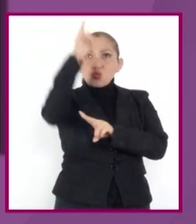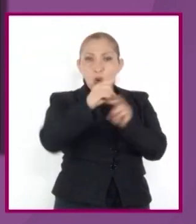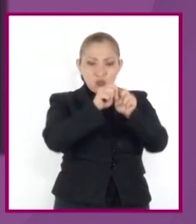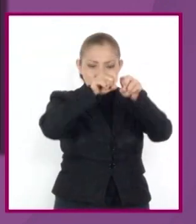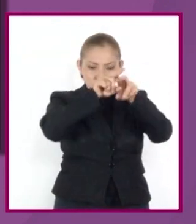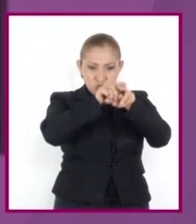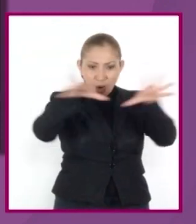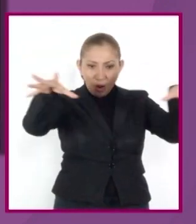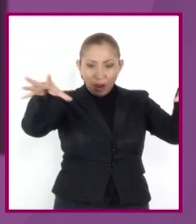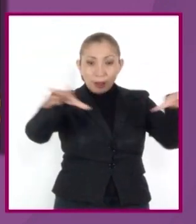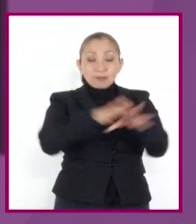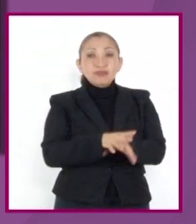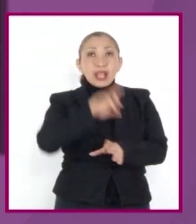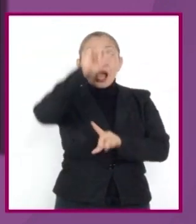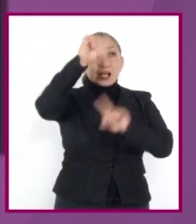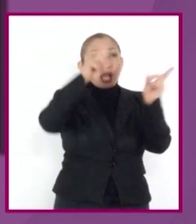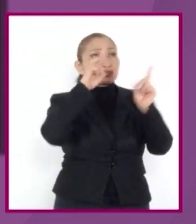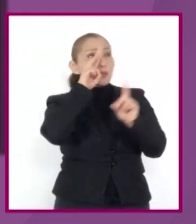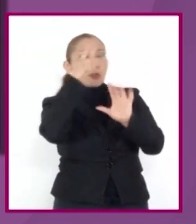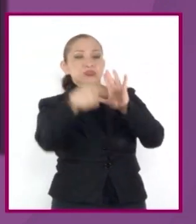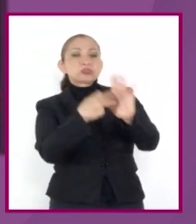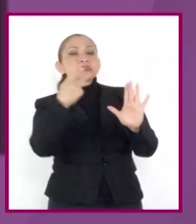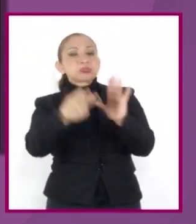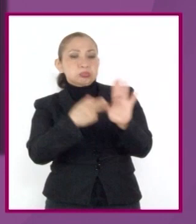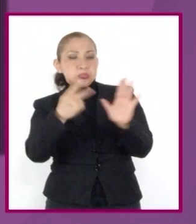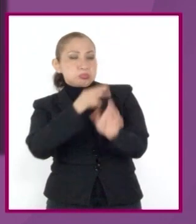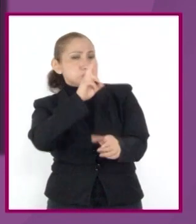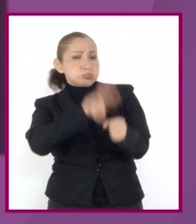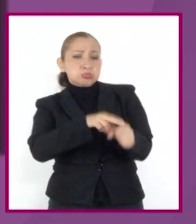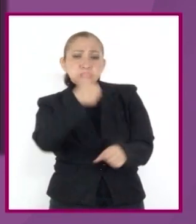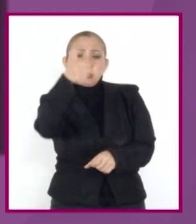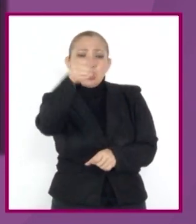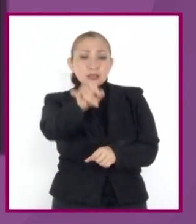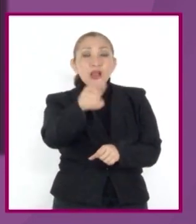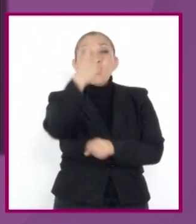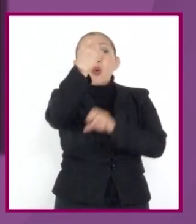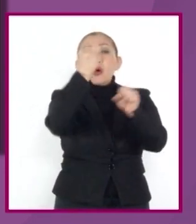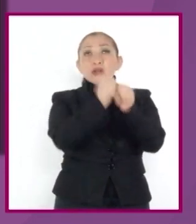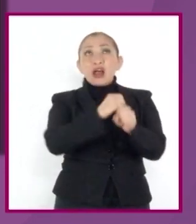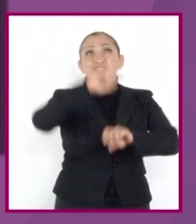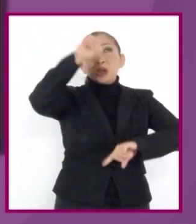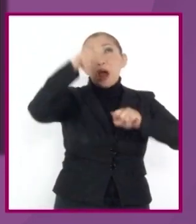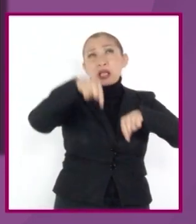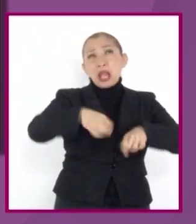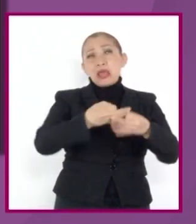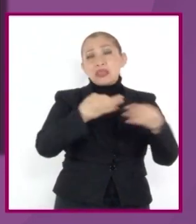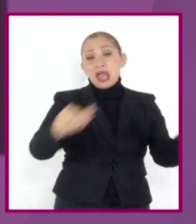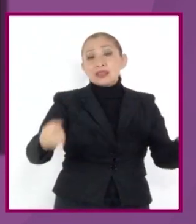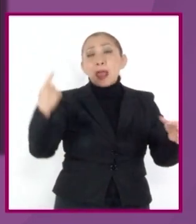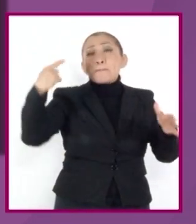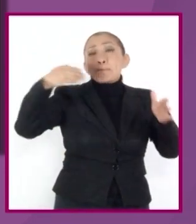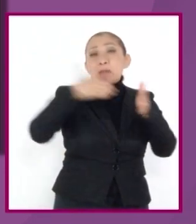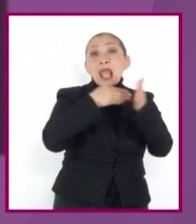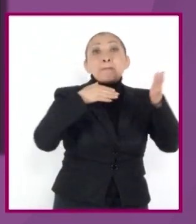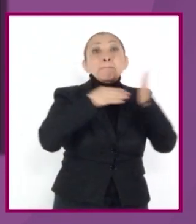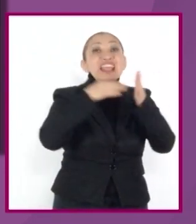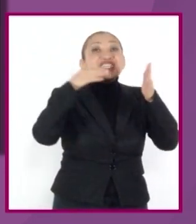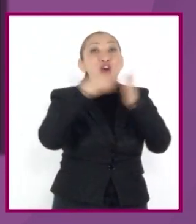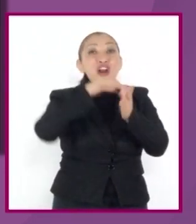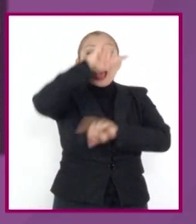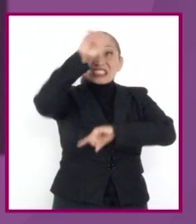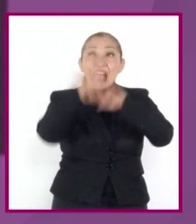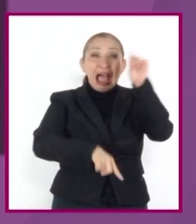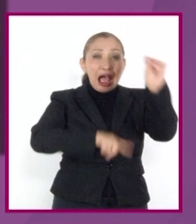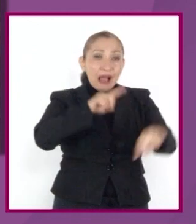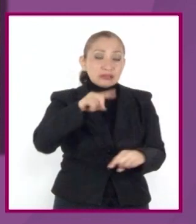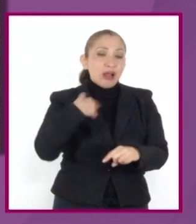Tierra. Los rayos son fenómenos muy frecuentes en la naturaleza. Cada año caen sobre la Tierra más de 1,000 millones de